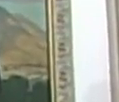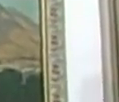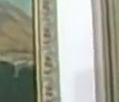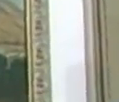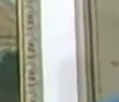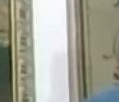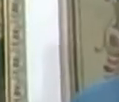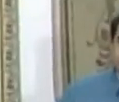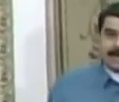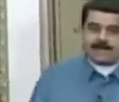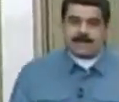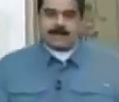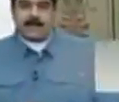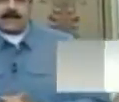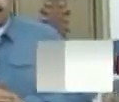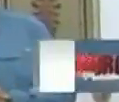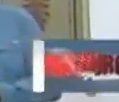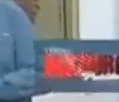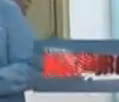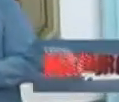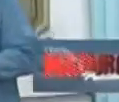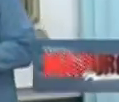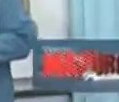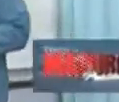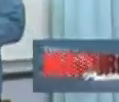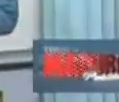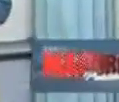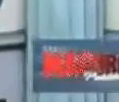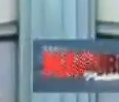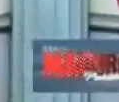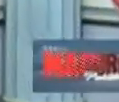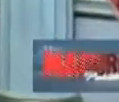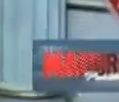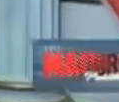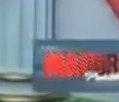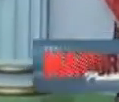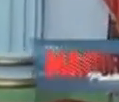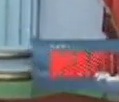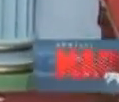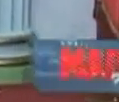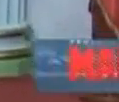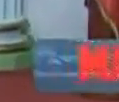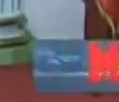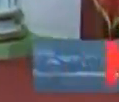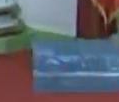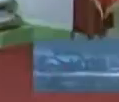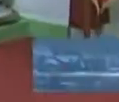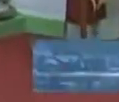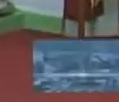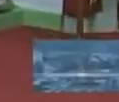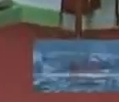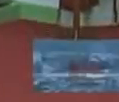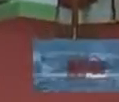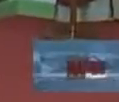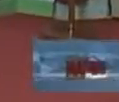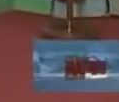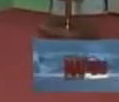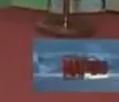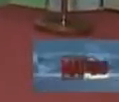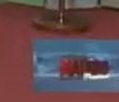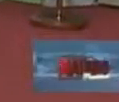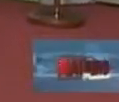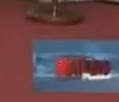Buenas noches, patria querida, patria amada. Estamos en el programa número 64. Vamos llegando de